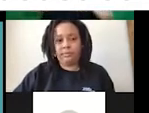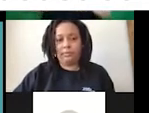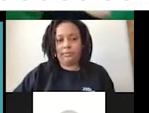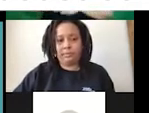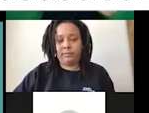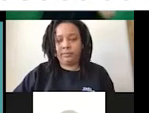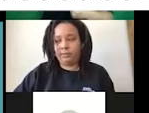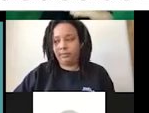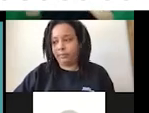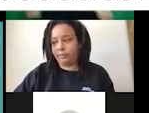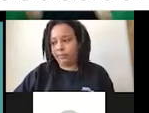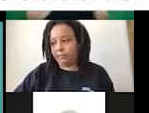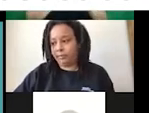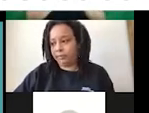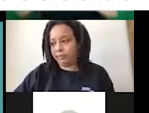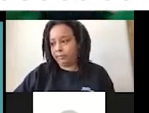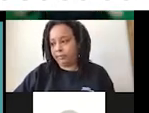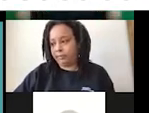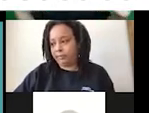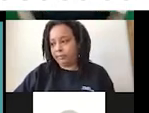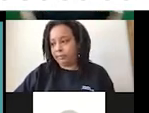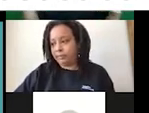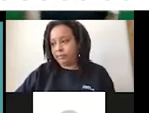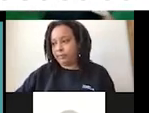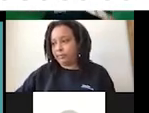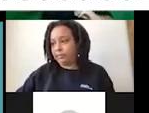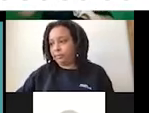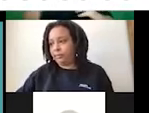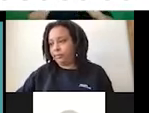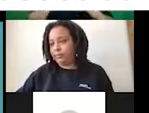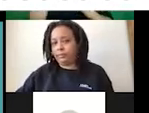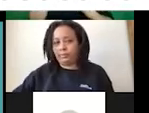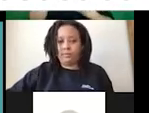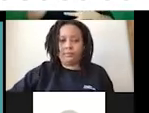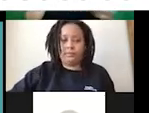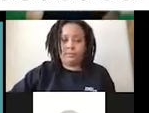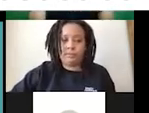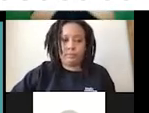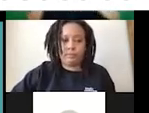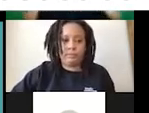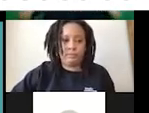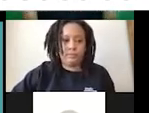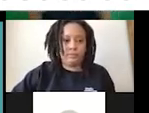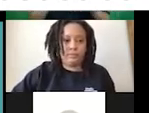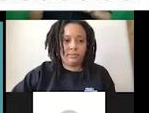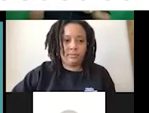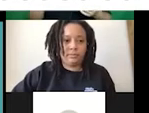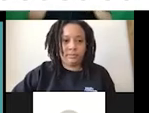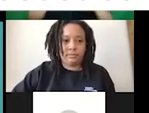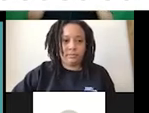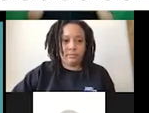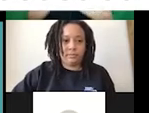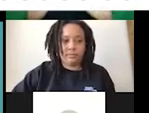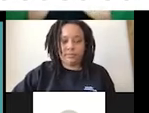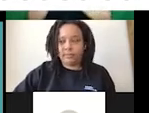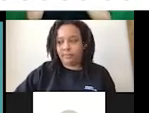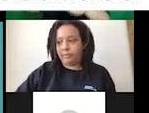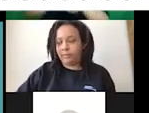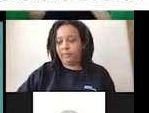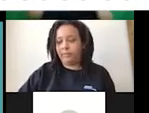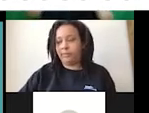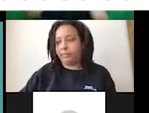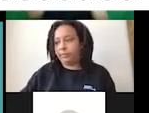verdad lo que escucho es que pues si ellos hacen lo mejor que pueden y le echan muchas ganas pero no están recibiendo el apoyo